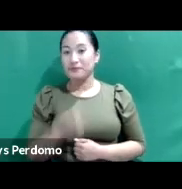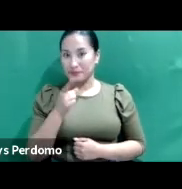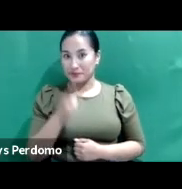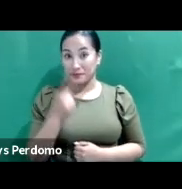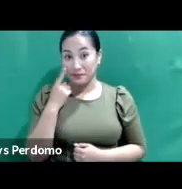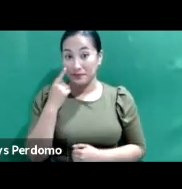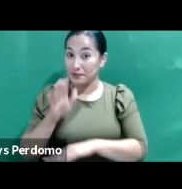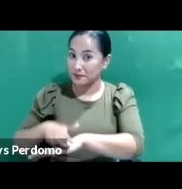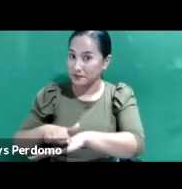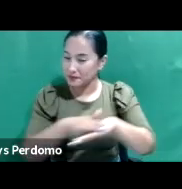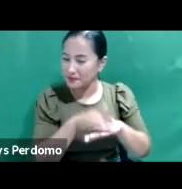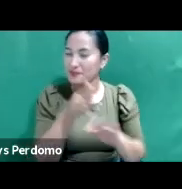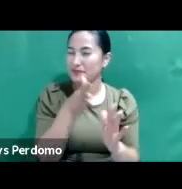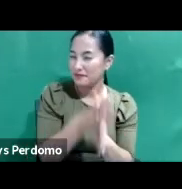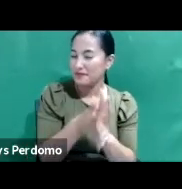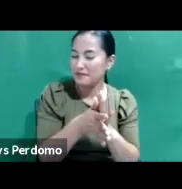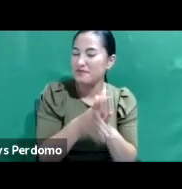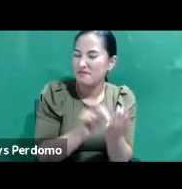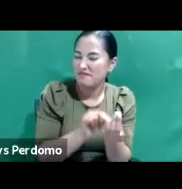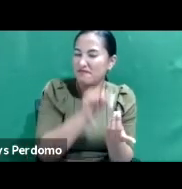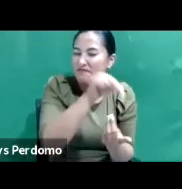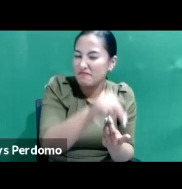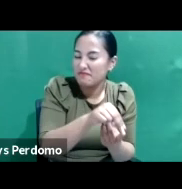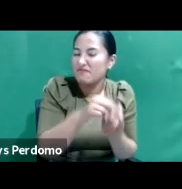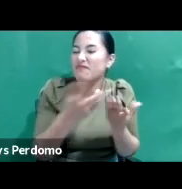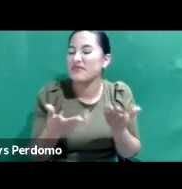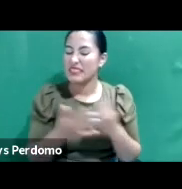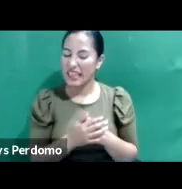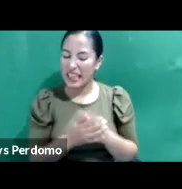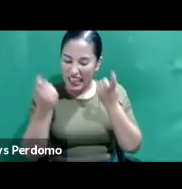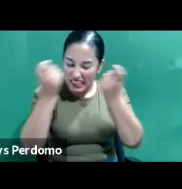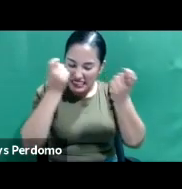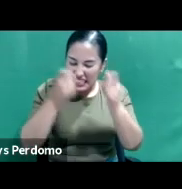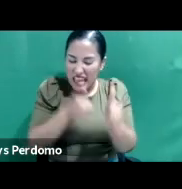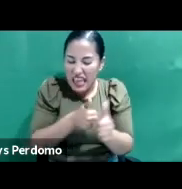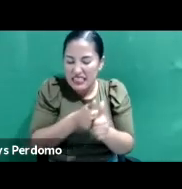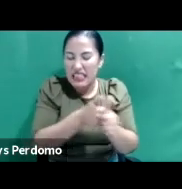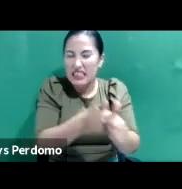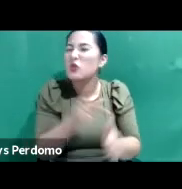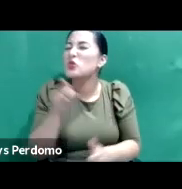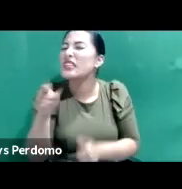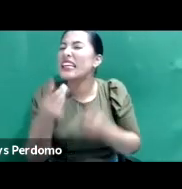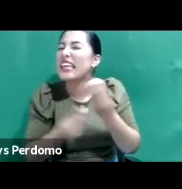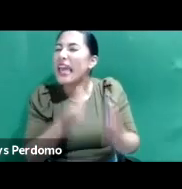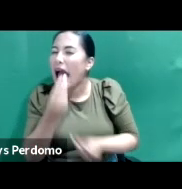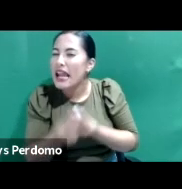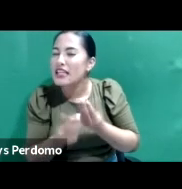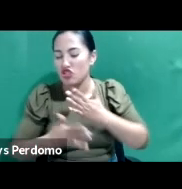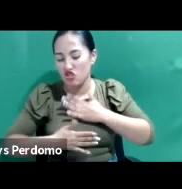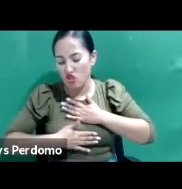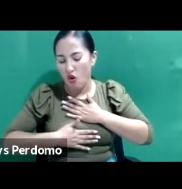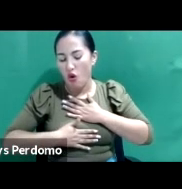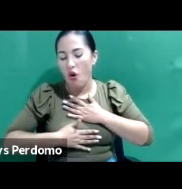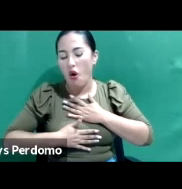descrito anteriormente, ¿qué estrategias de intervención realizaría usted si fuera el psicólogo de